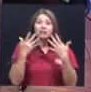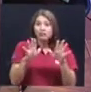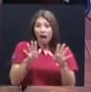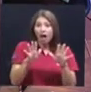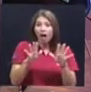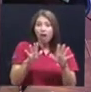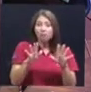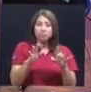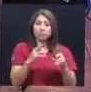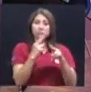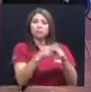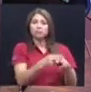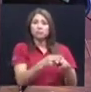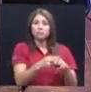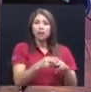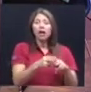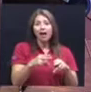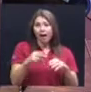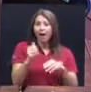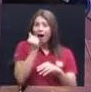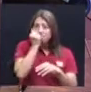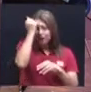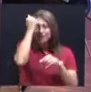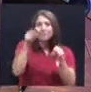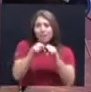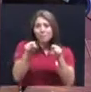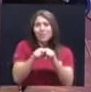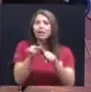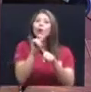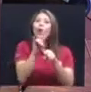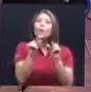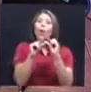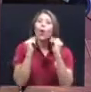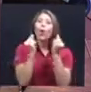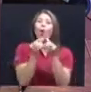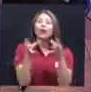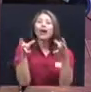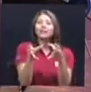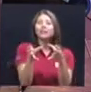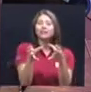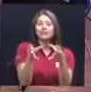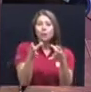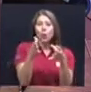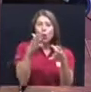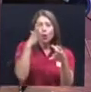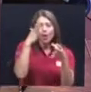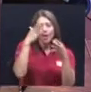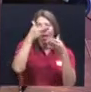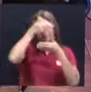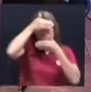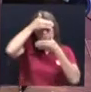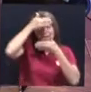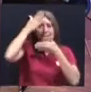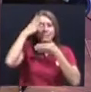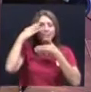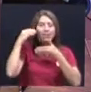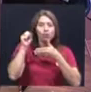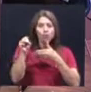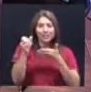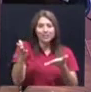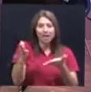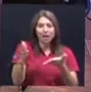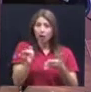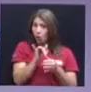países organización terrorista como una organización terrorista claro aunque fue electa antes antes como organización partido pero no como